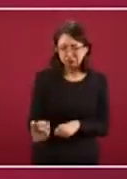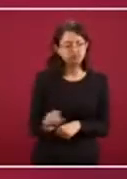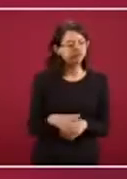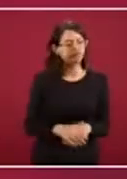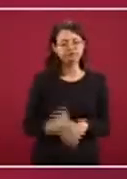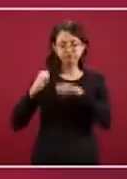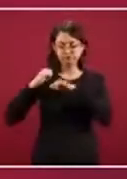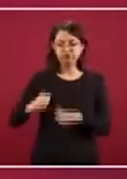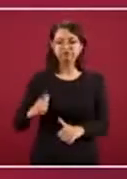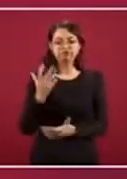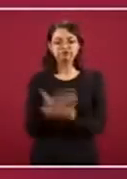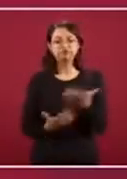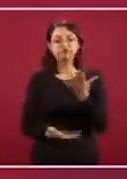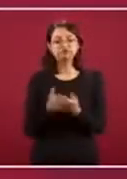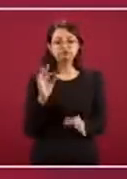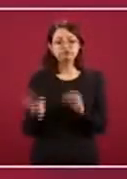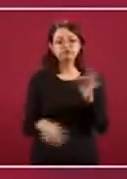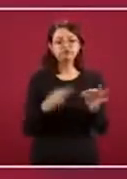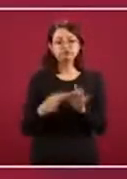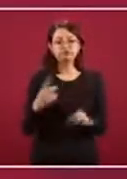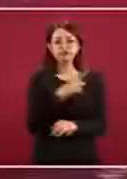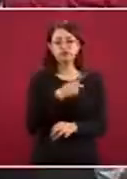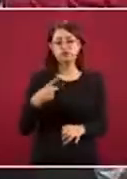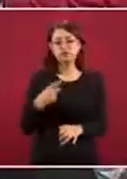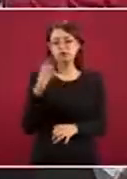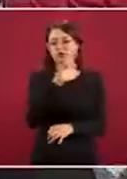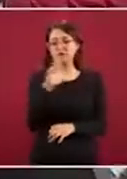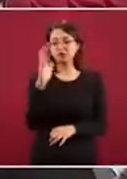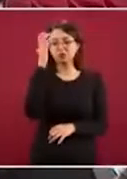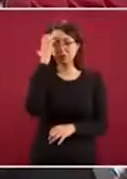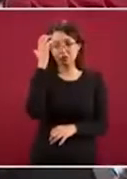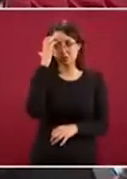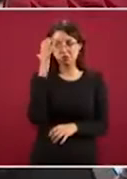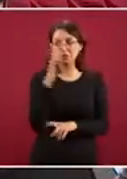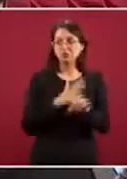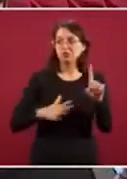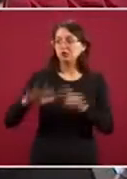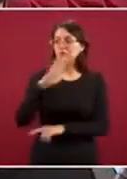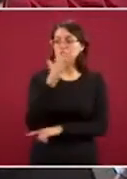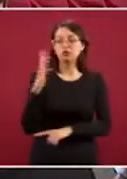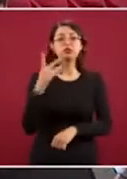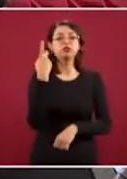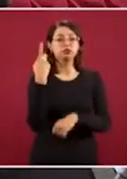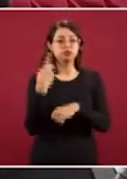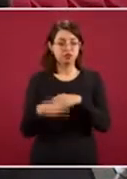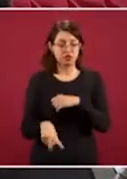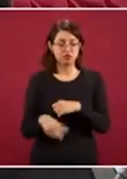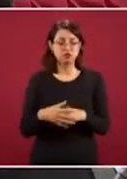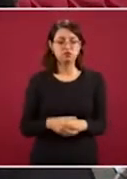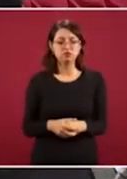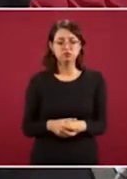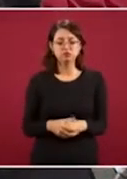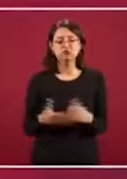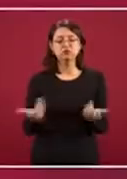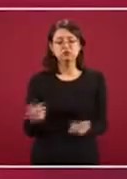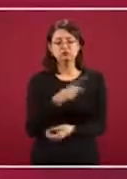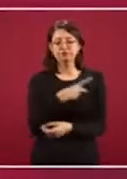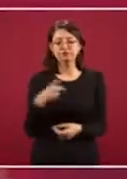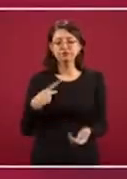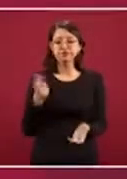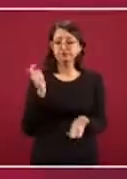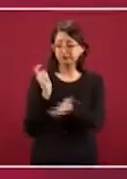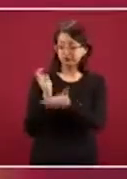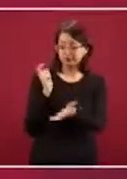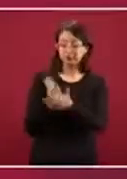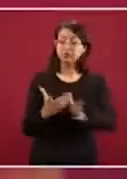actos de autoridad y se trata de reconocimientos de un responsable de daño ambiental que ofreció hacer los pagos a que